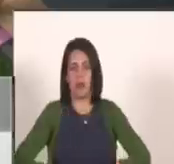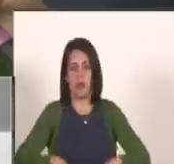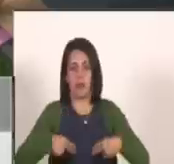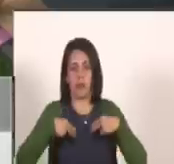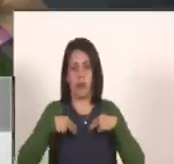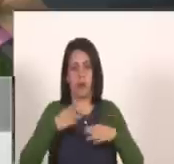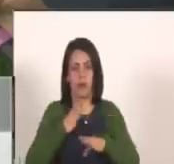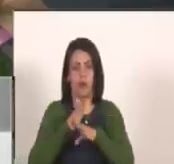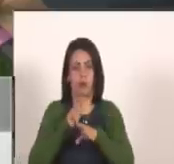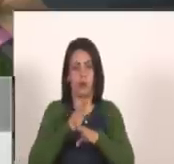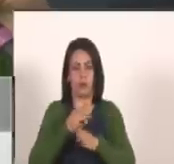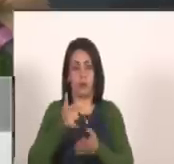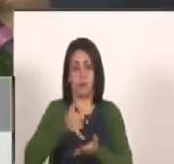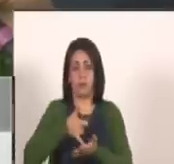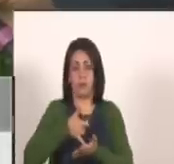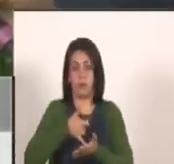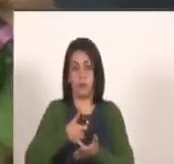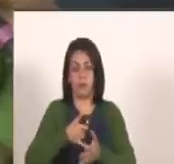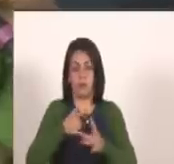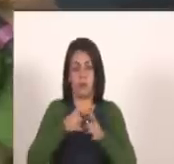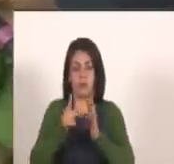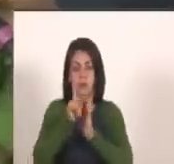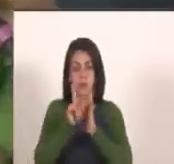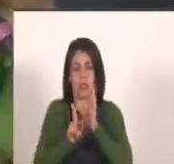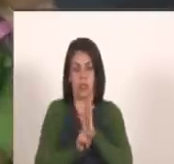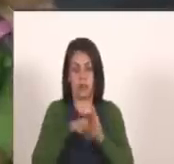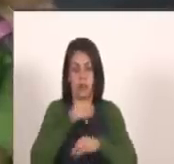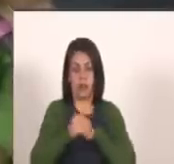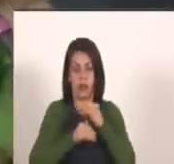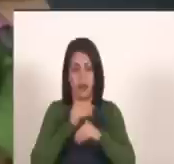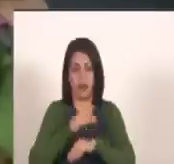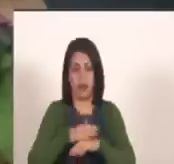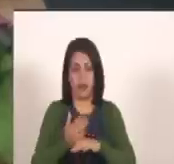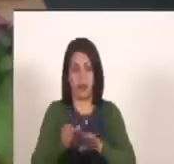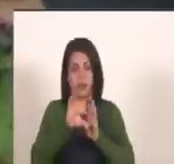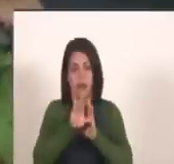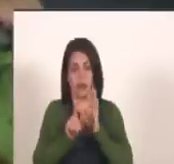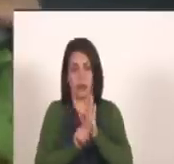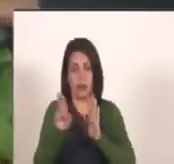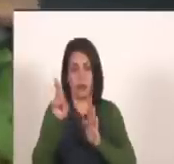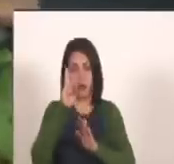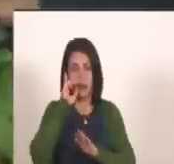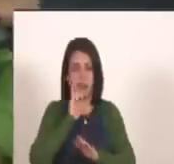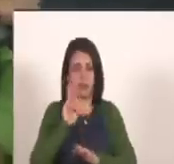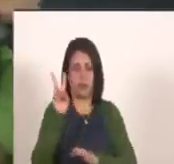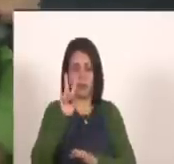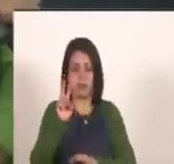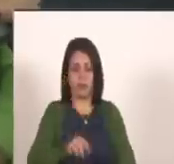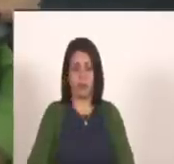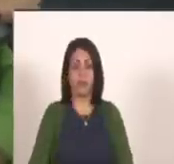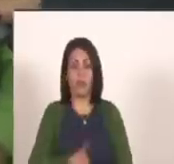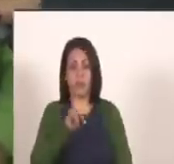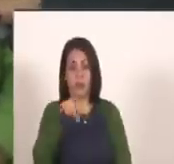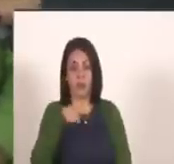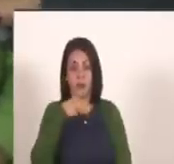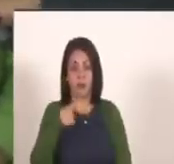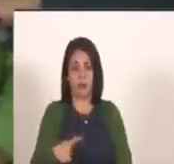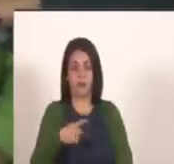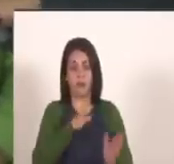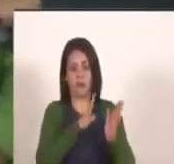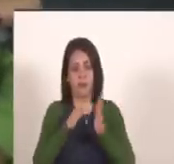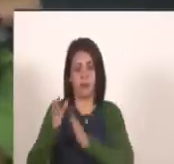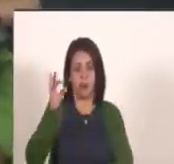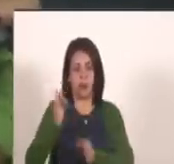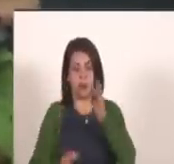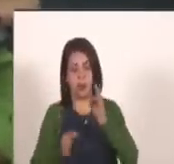humana, contra la vulnerarización de los principios establecidos en la Constitución de la República Bolivariana de Venezuela y en el